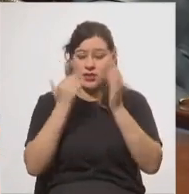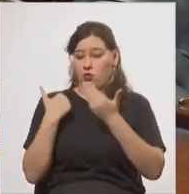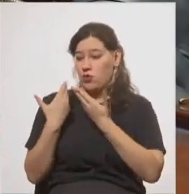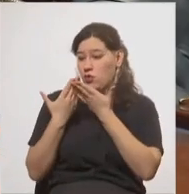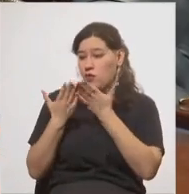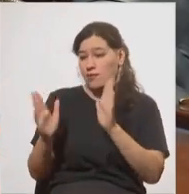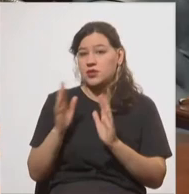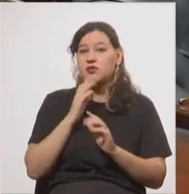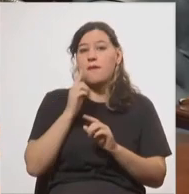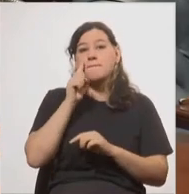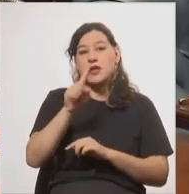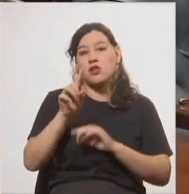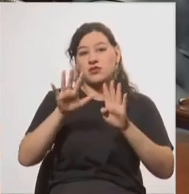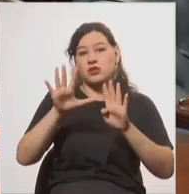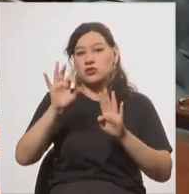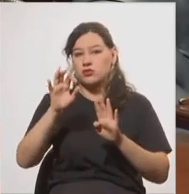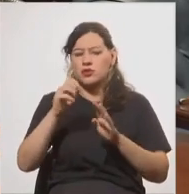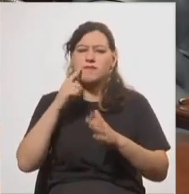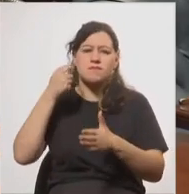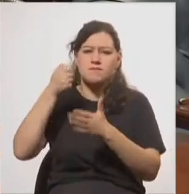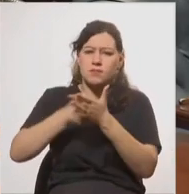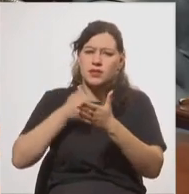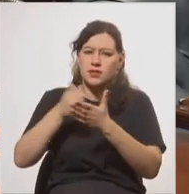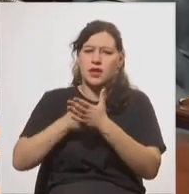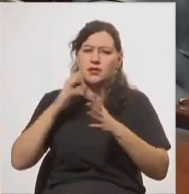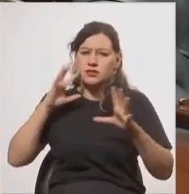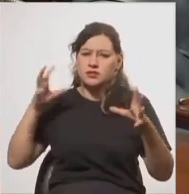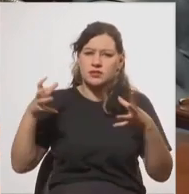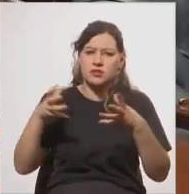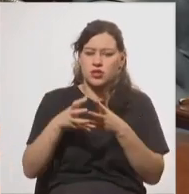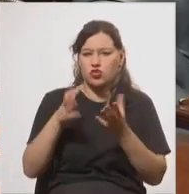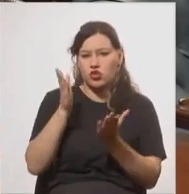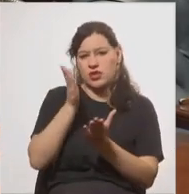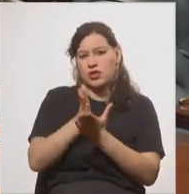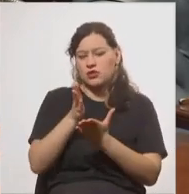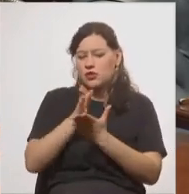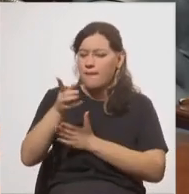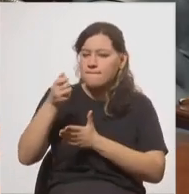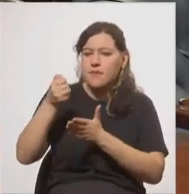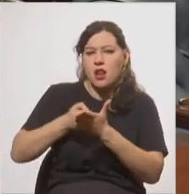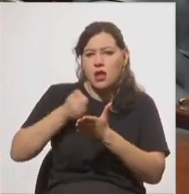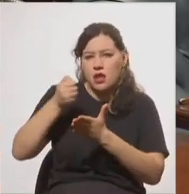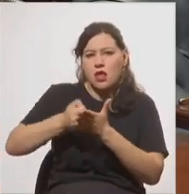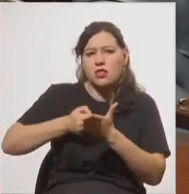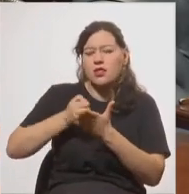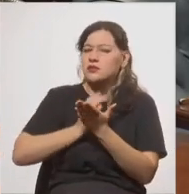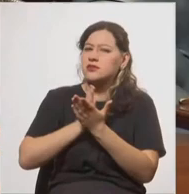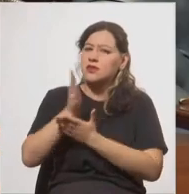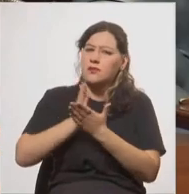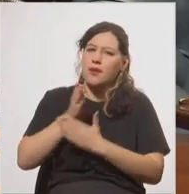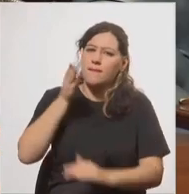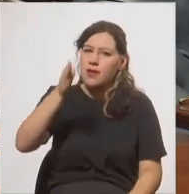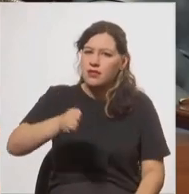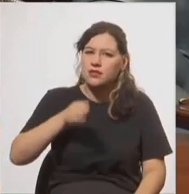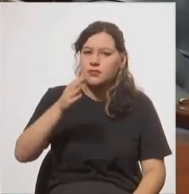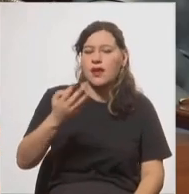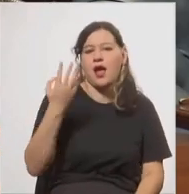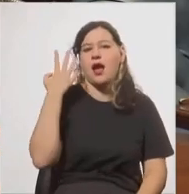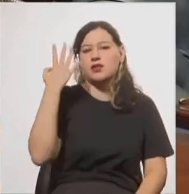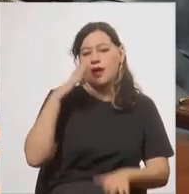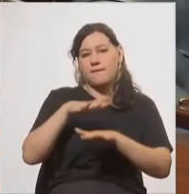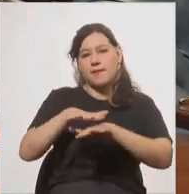de los 50, militó en el Centro de Estudiantes de Derecho. Participaba activamente en las asambleas